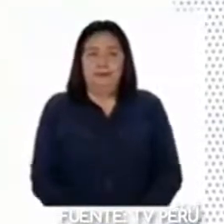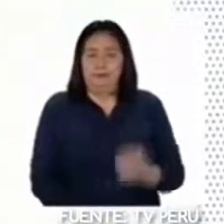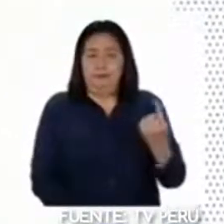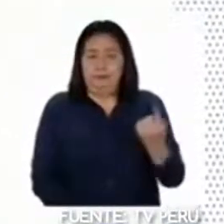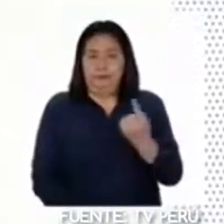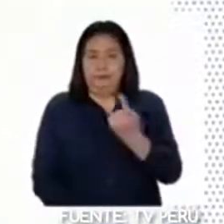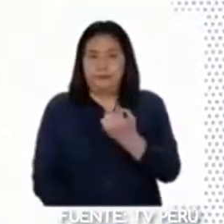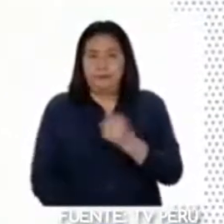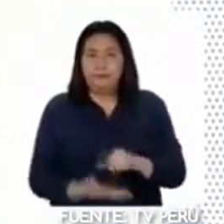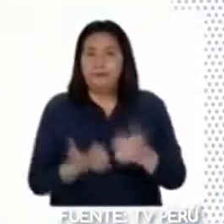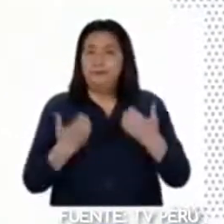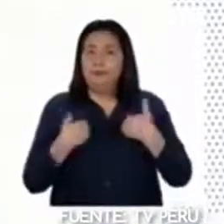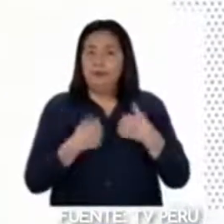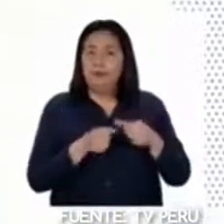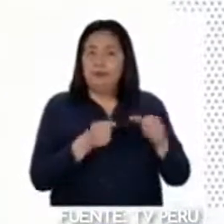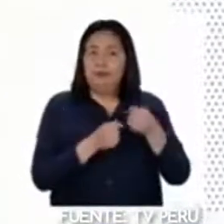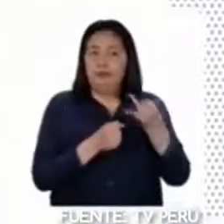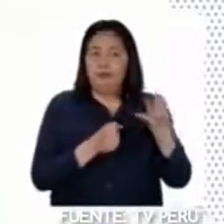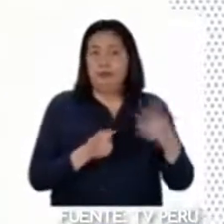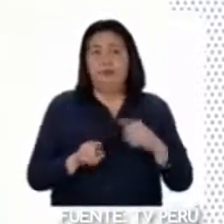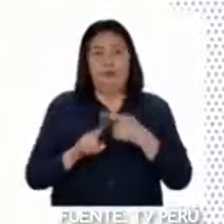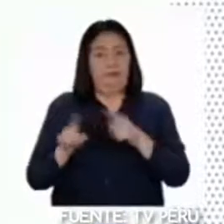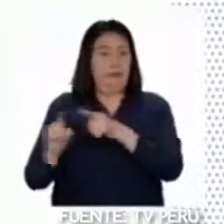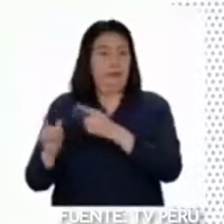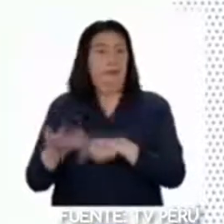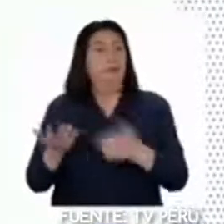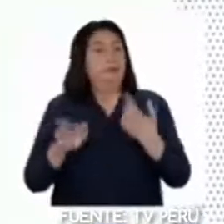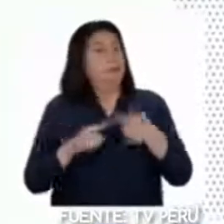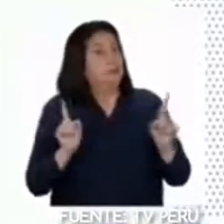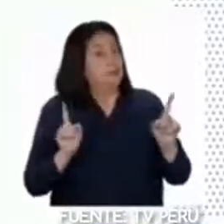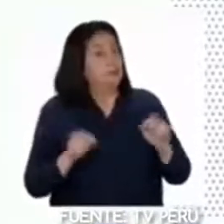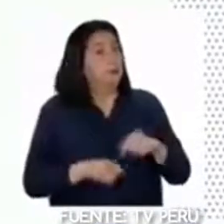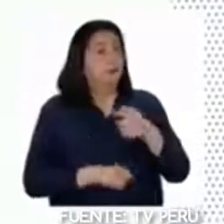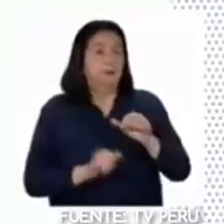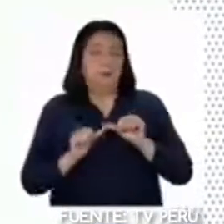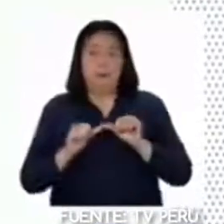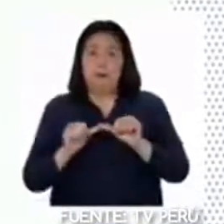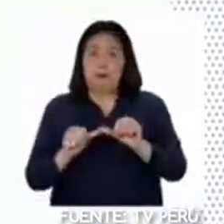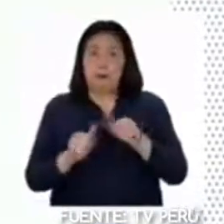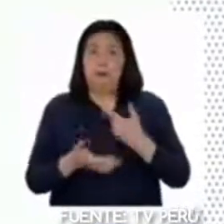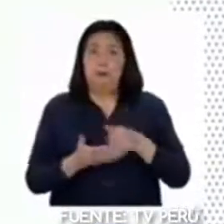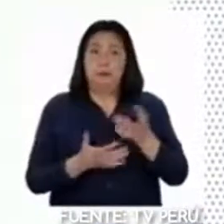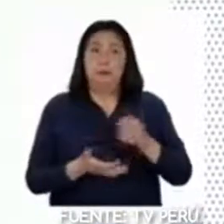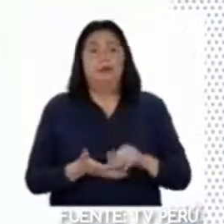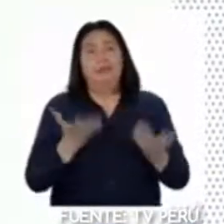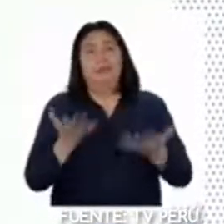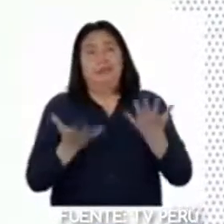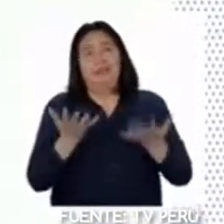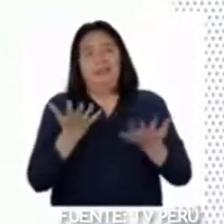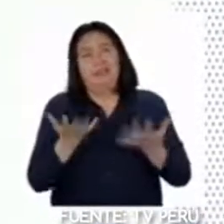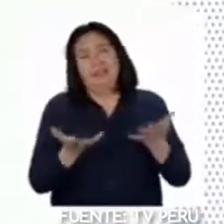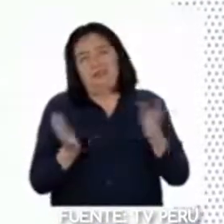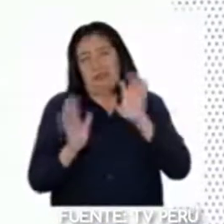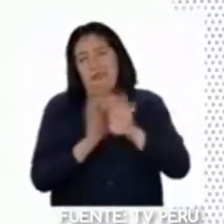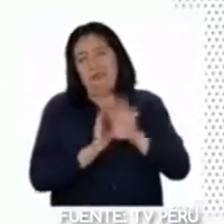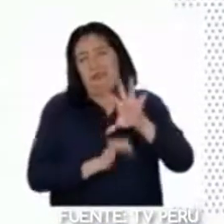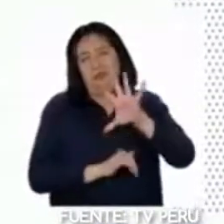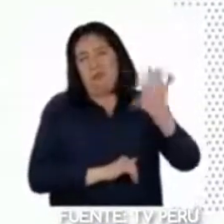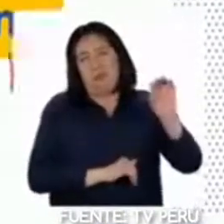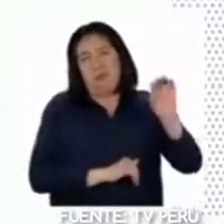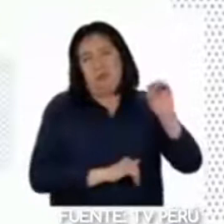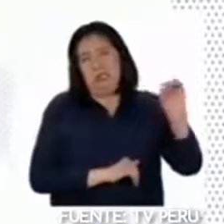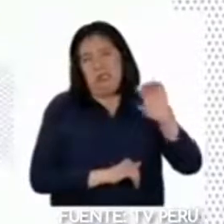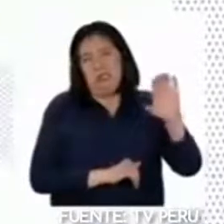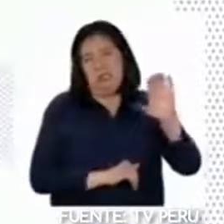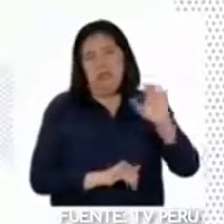Cada uno obtendrá un resultado diferente, pero supongamos, para continuar, que la distancia sea de 50